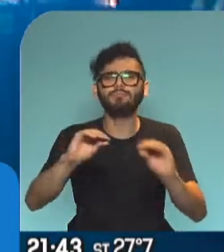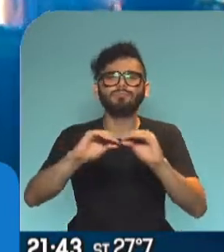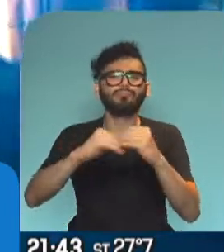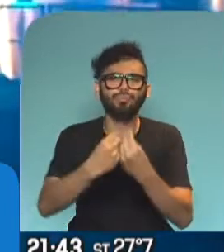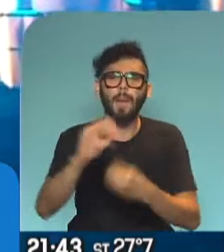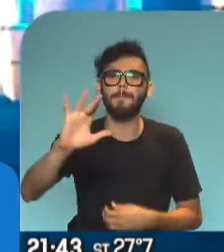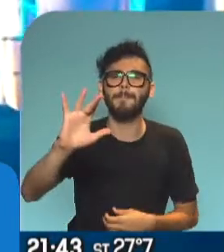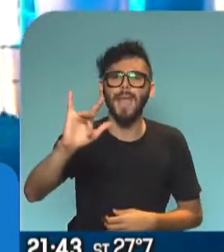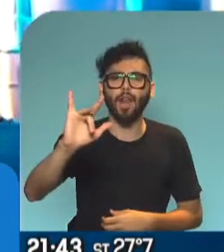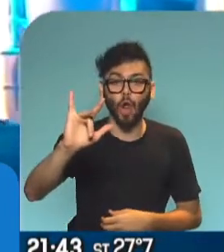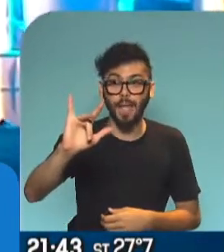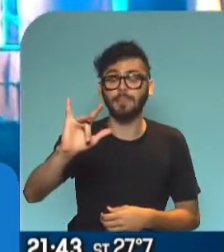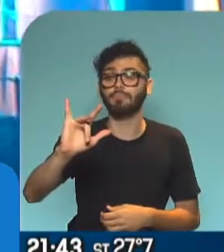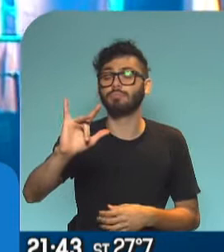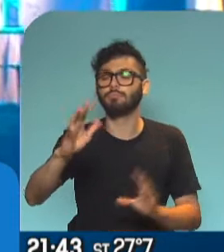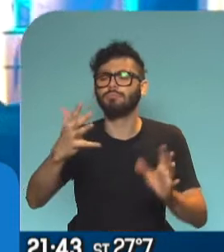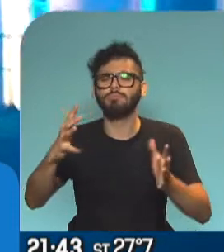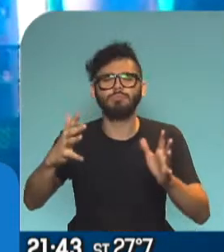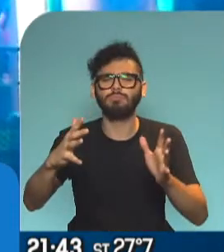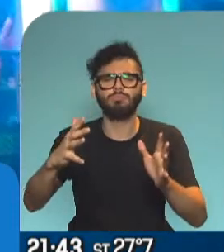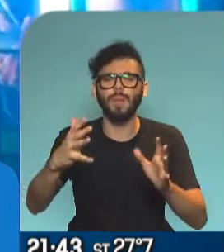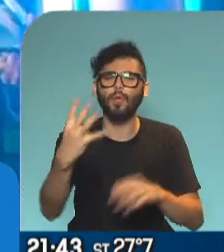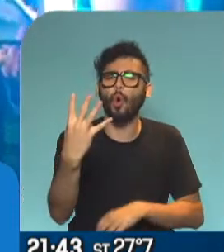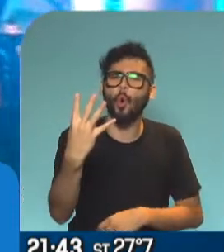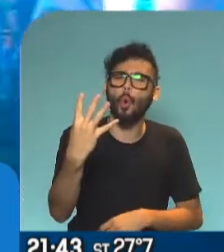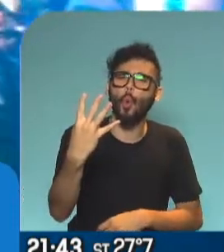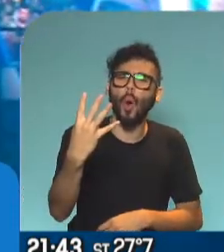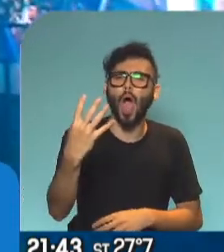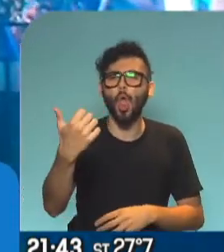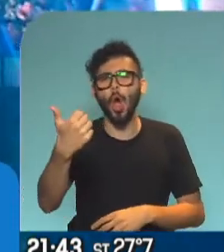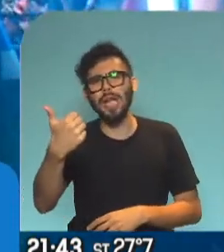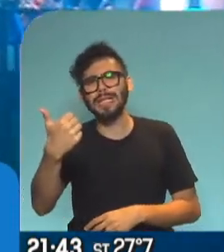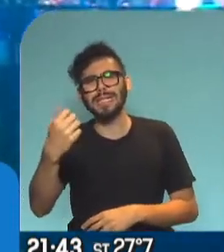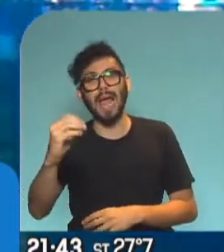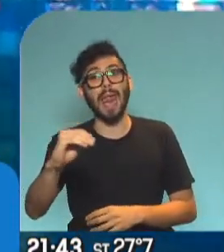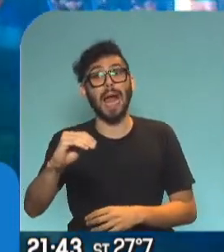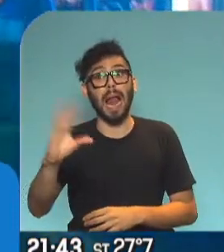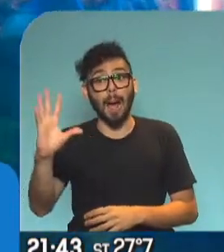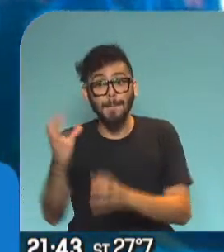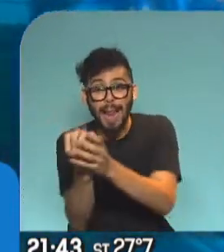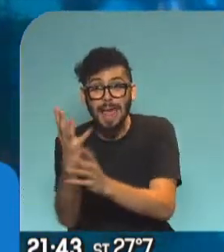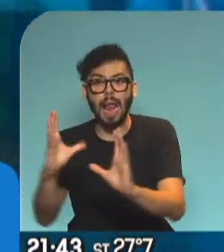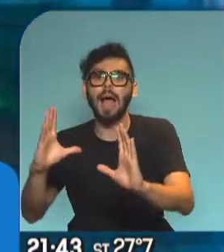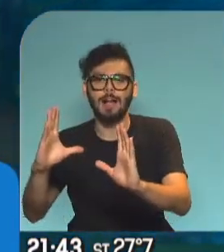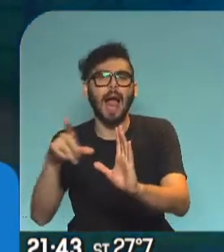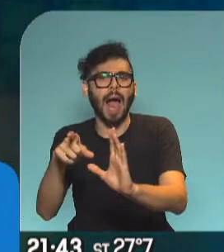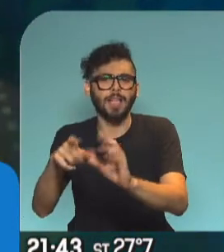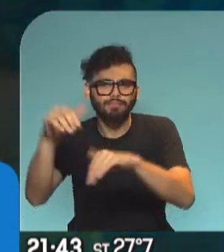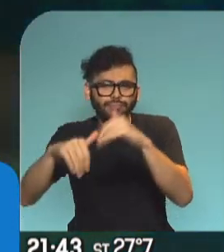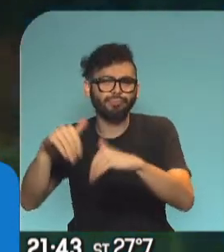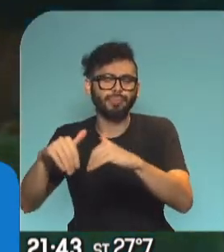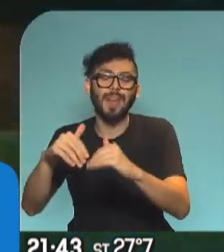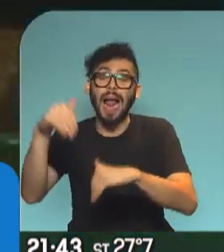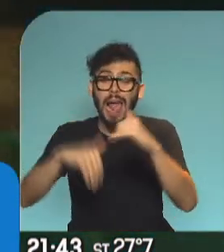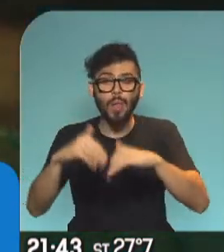el miércoles cerca de las 4 a las 6 de la mañana. Insisto, la votación está